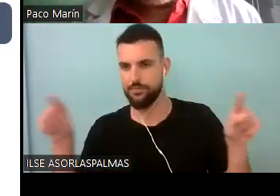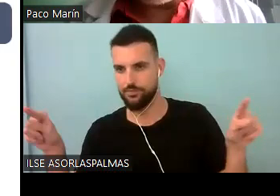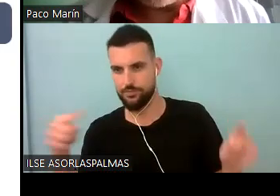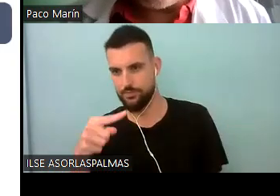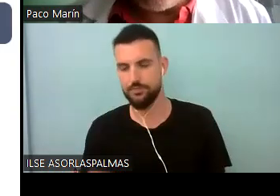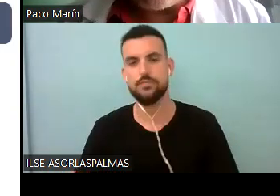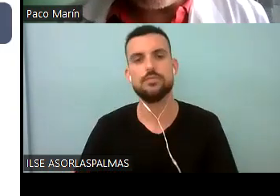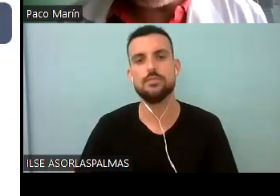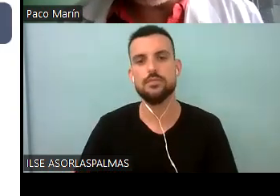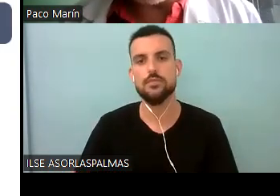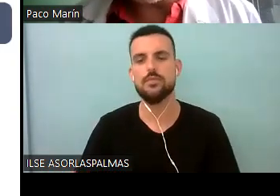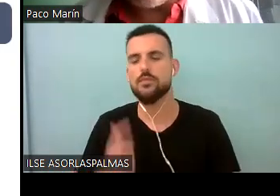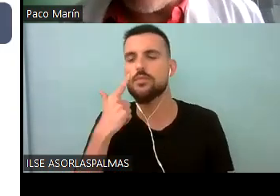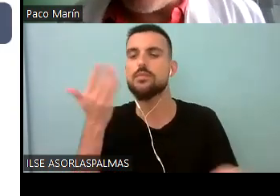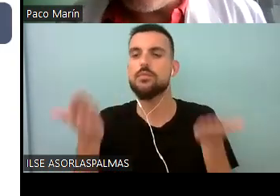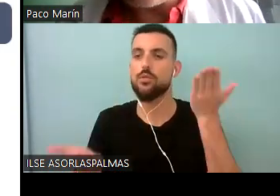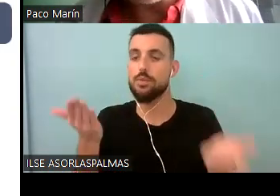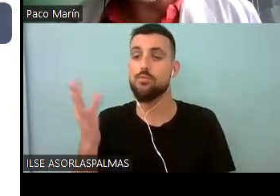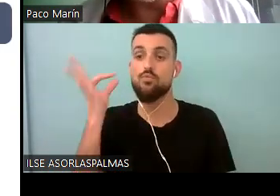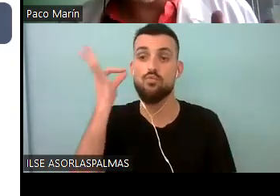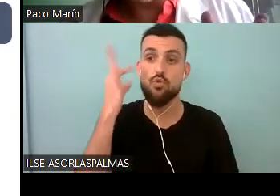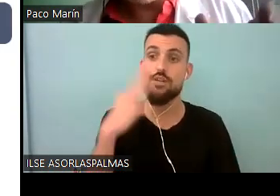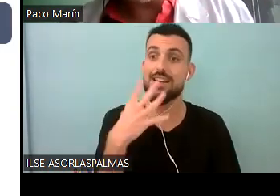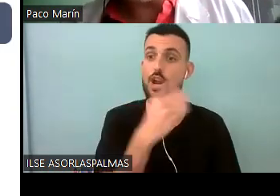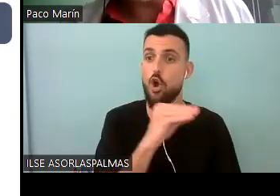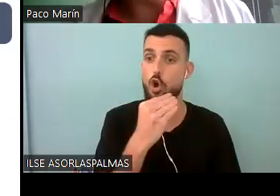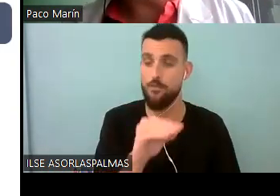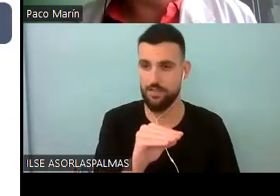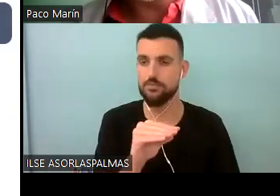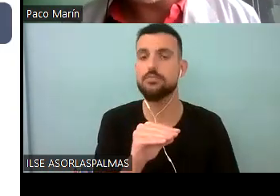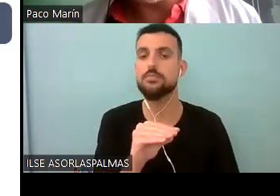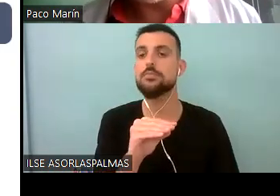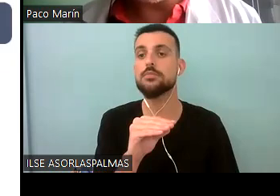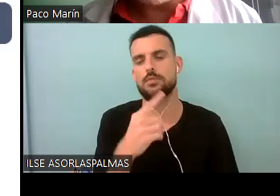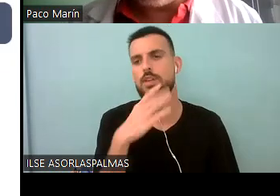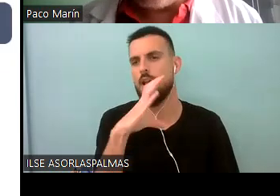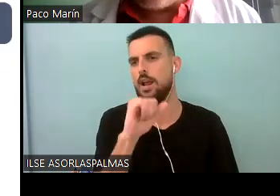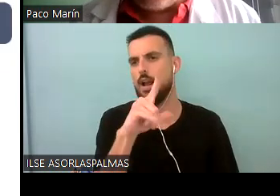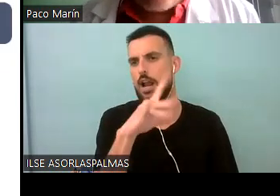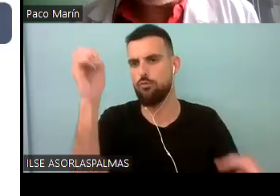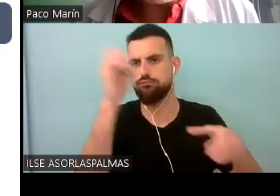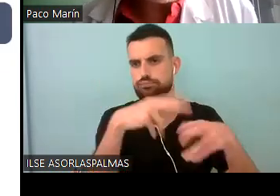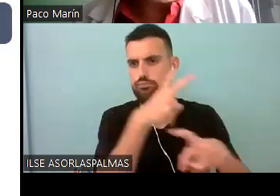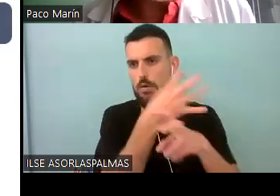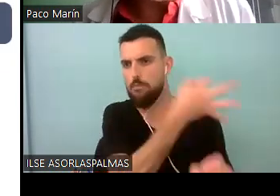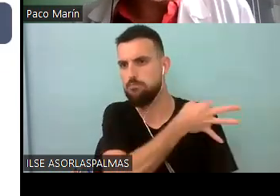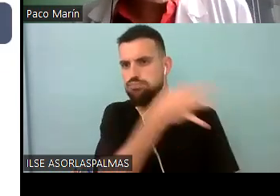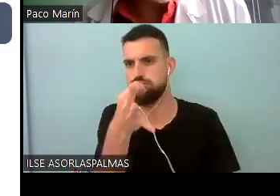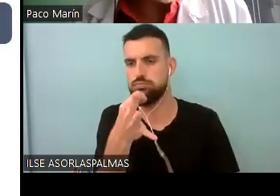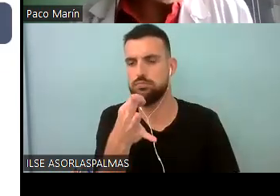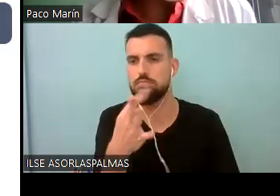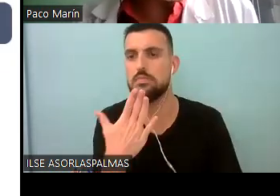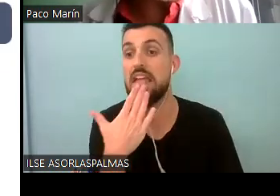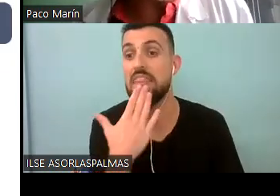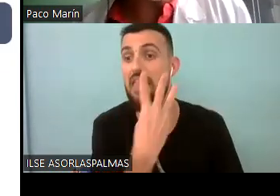Lo que hacemos es una comparación con la mujer joven, con la máxima cantidad de calcio, es decir, con mujeres